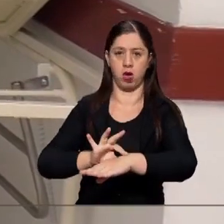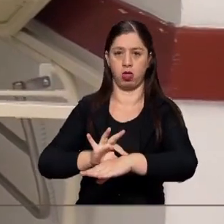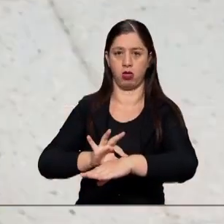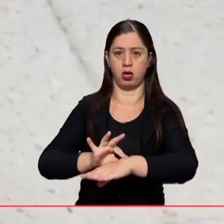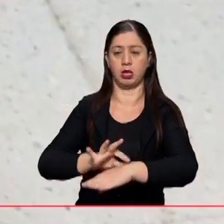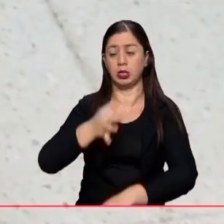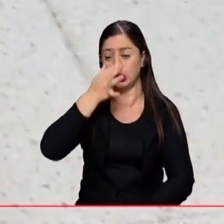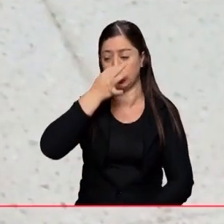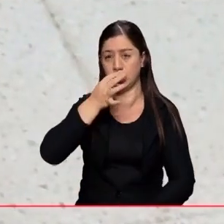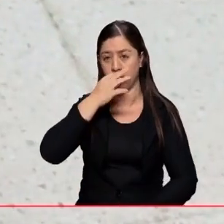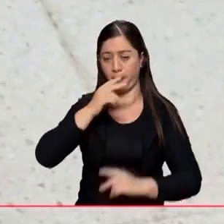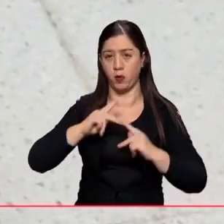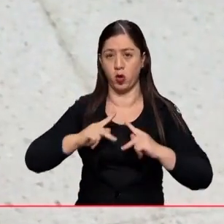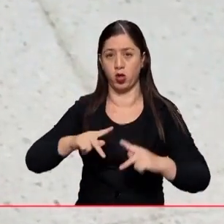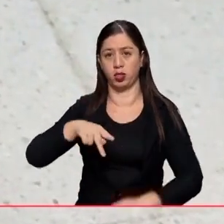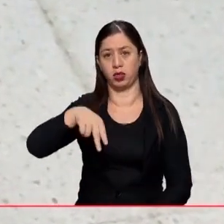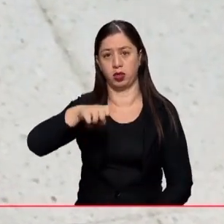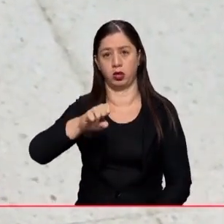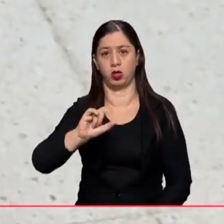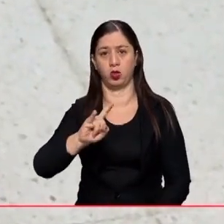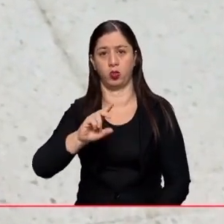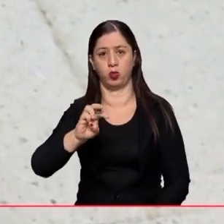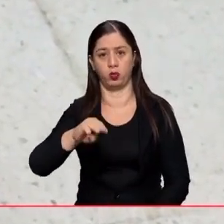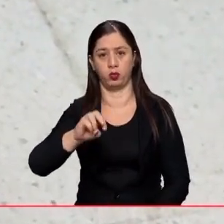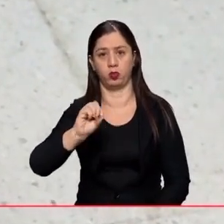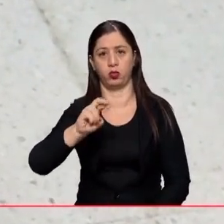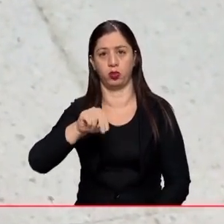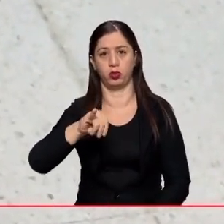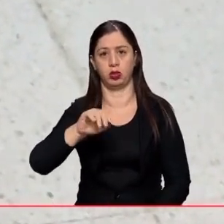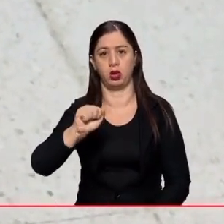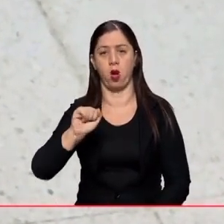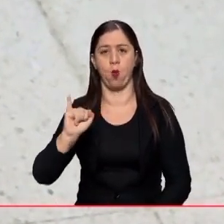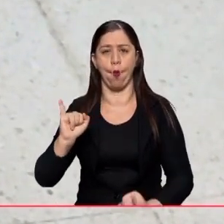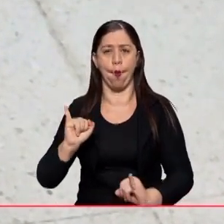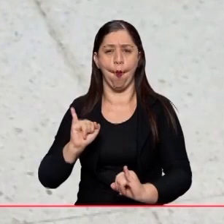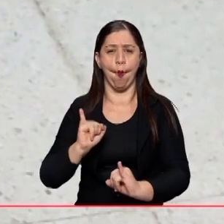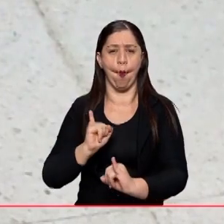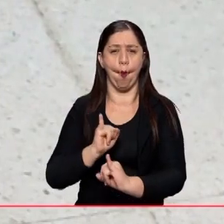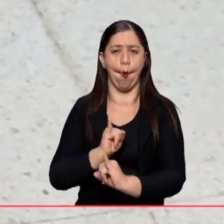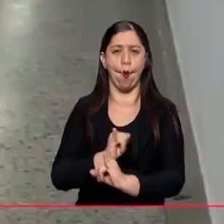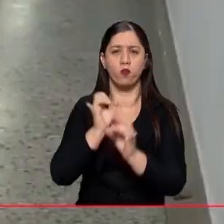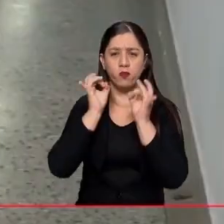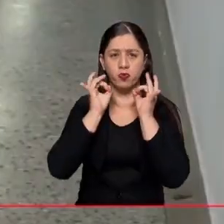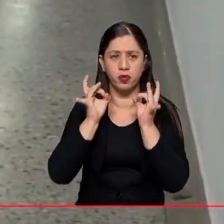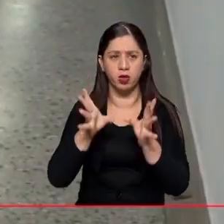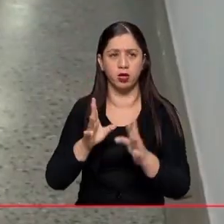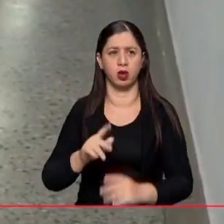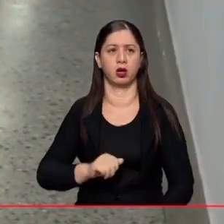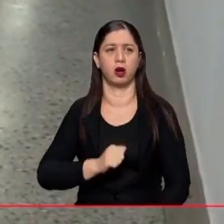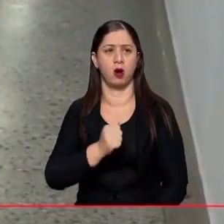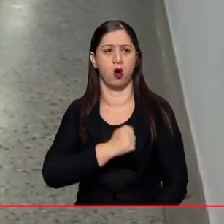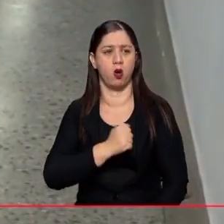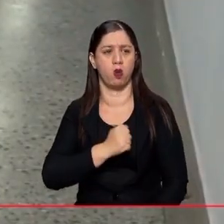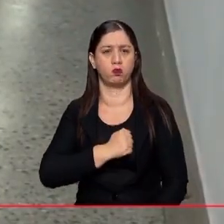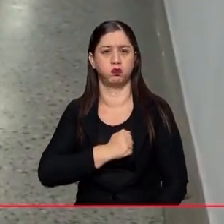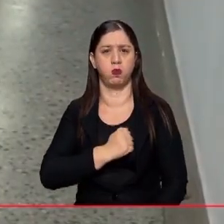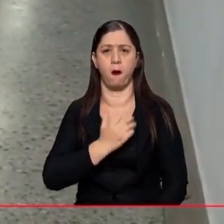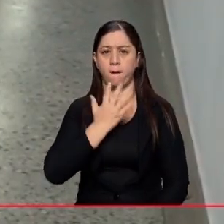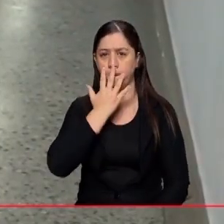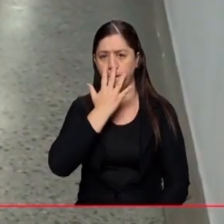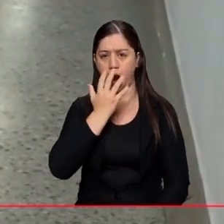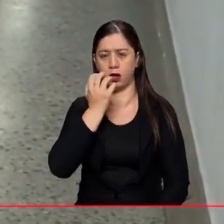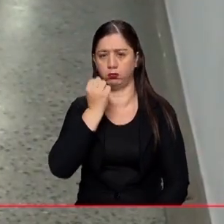presentaba un cuadro de neumonía. Desnutrida, severamente desnutrida. Hizo apnea, hizo paro respiratorio, se le